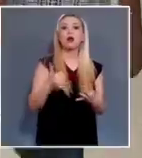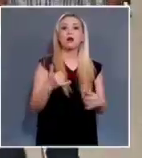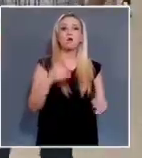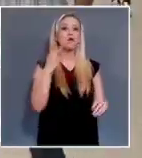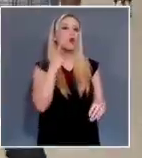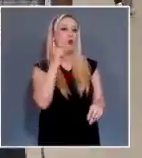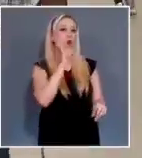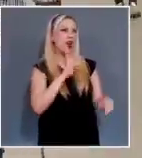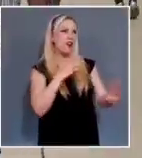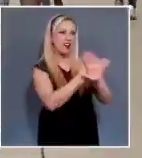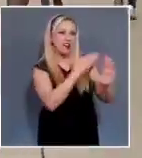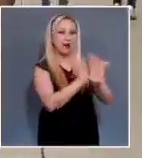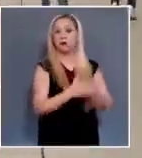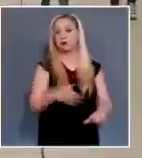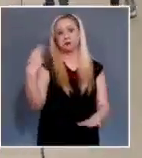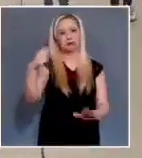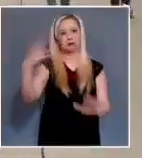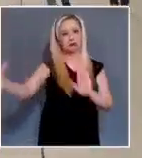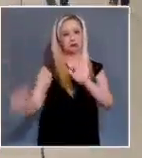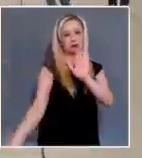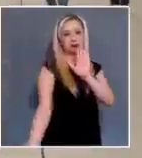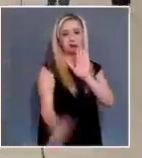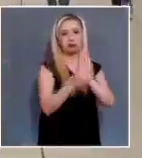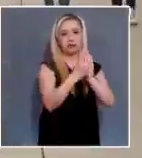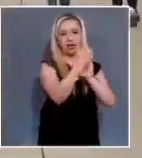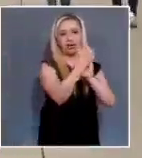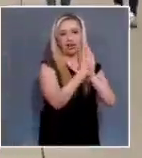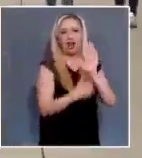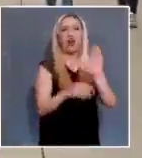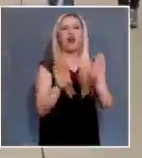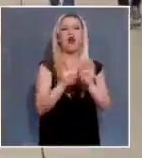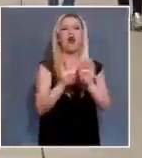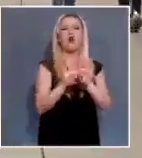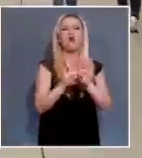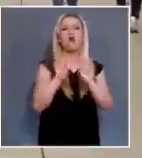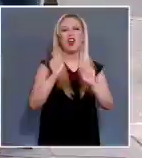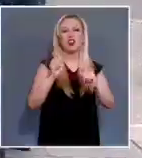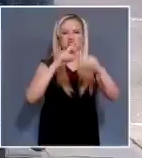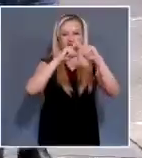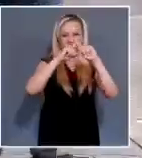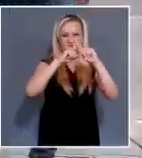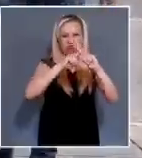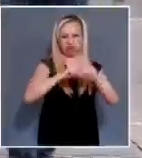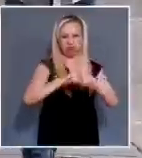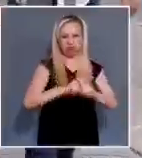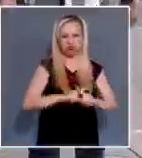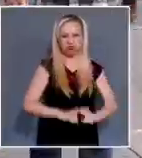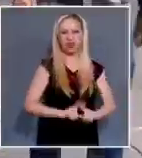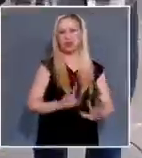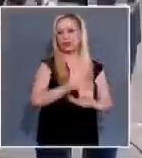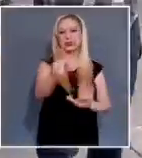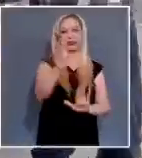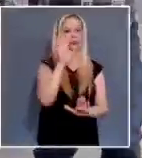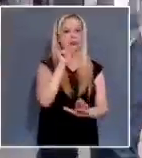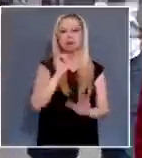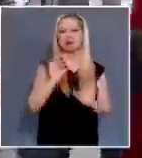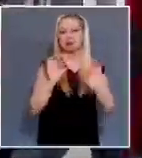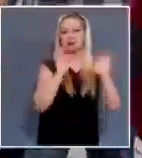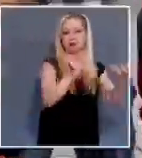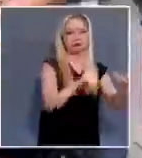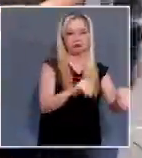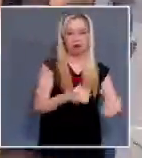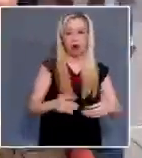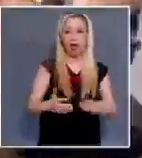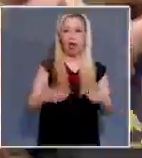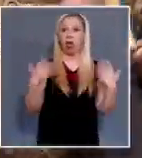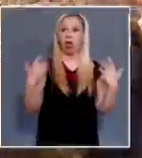popular ni desempeñar cargos en el servicio público. Se fijó un plazo de 180 días para que las legislaturas de los estados ajusten